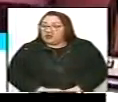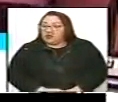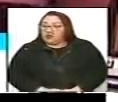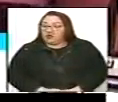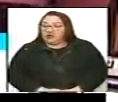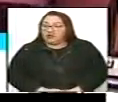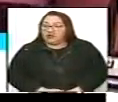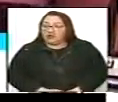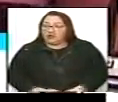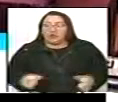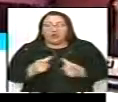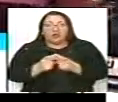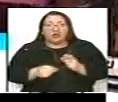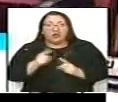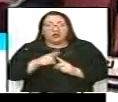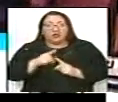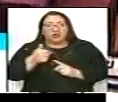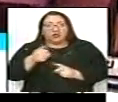el congresista Tapia.